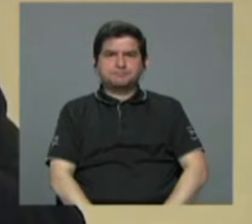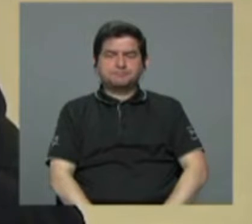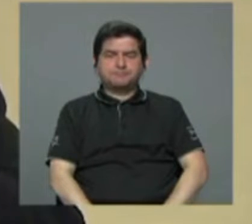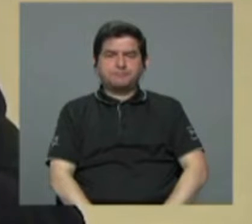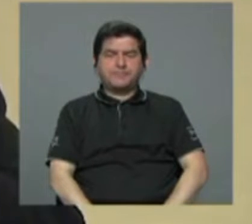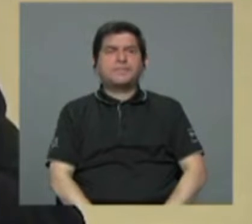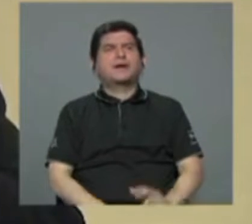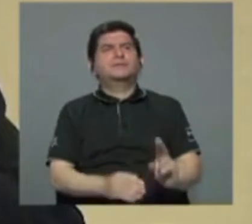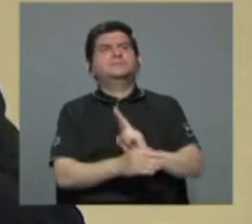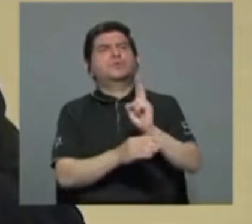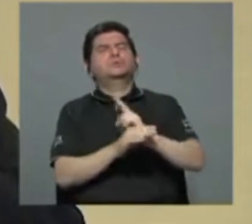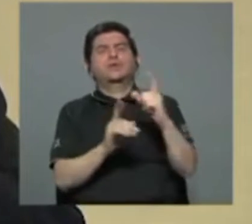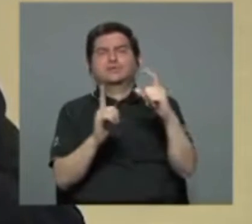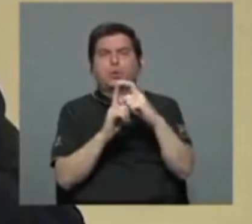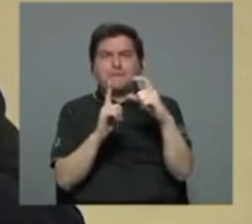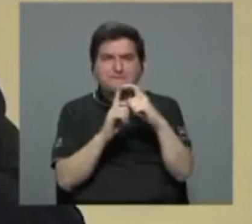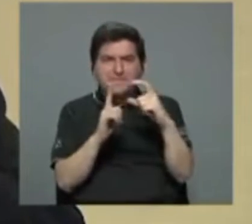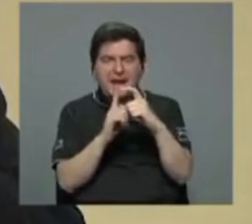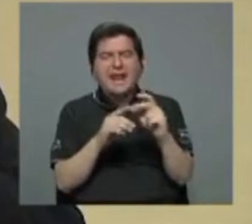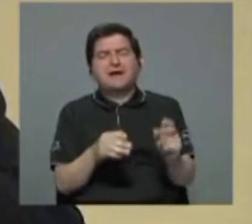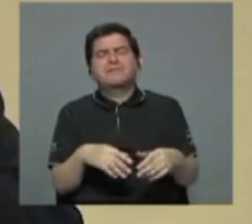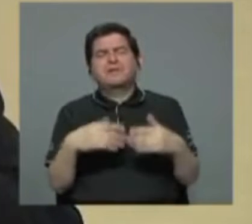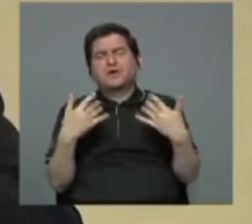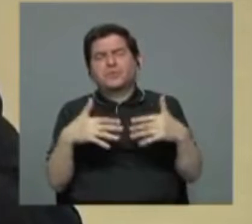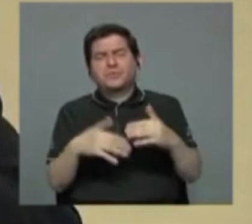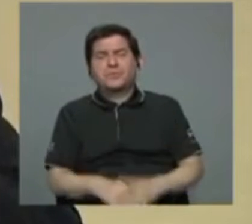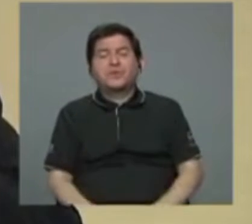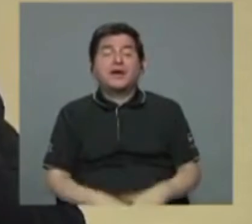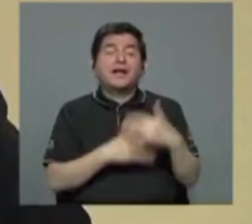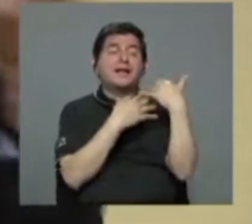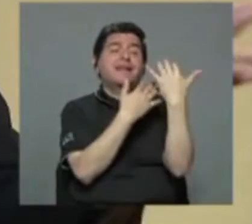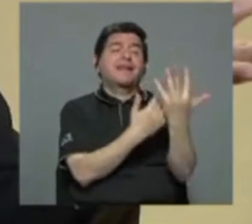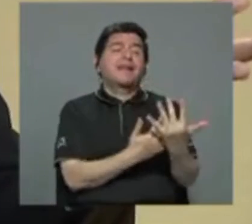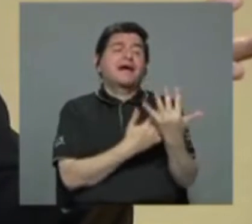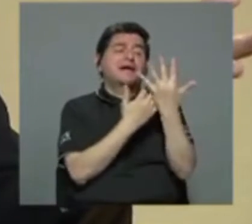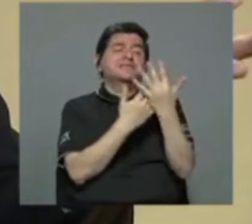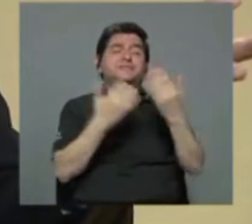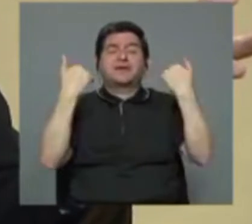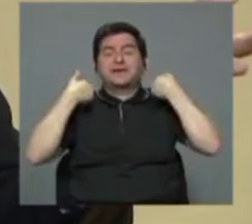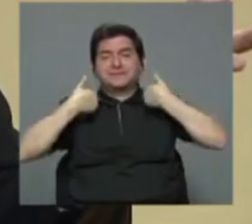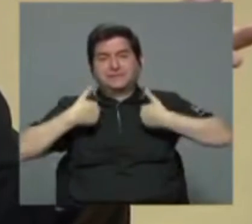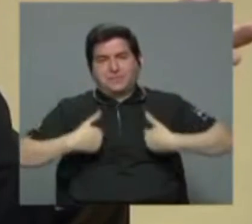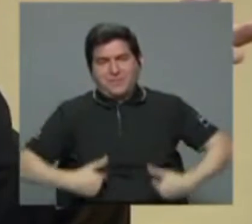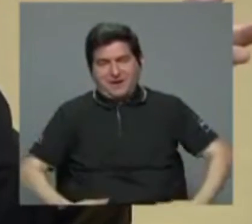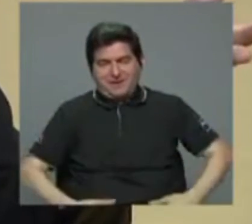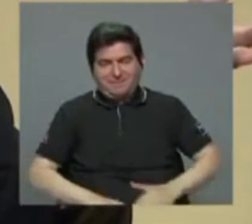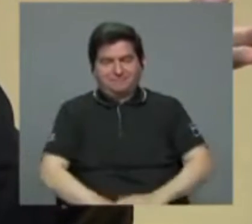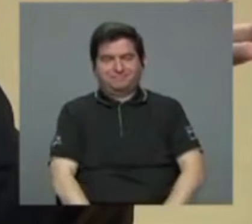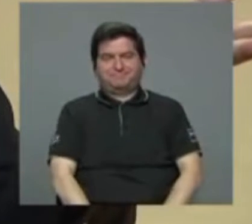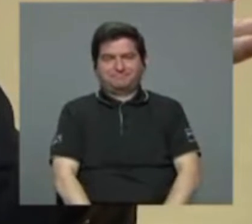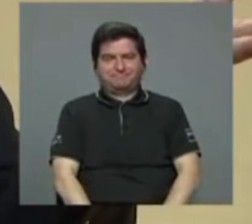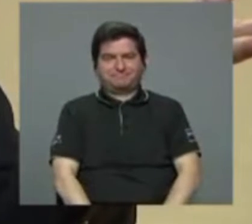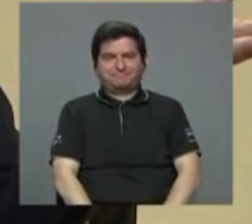para usar una palabra trillada, son la esperanza de la humanidad.